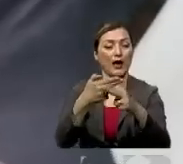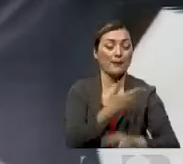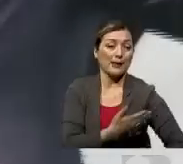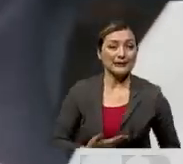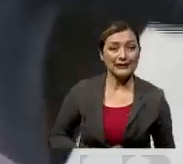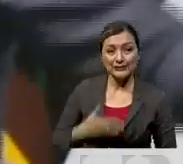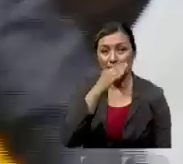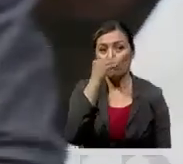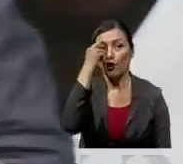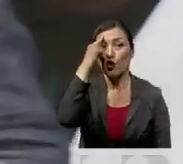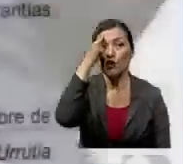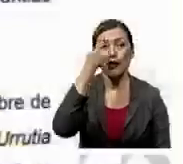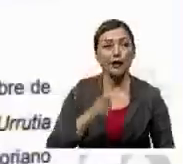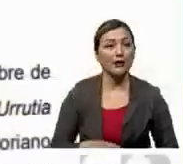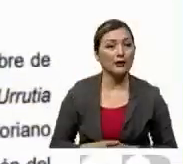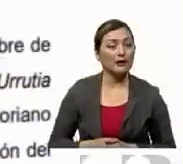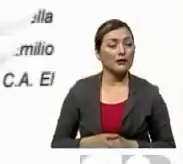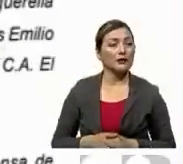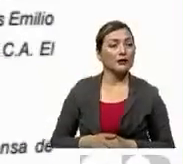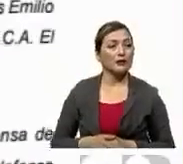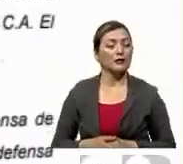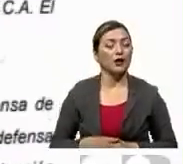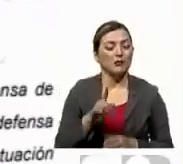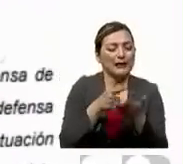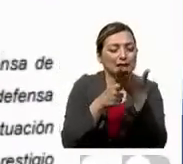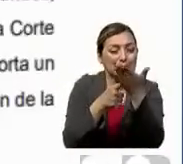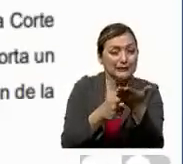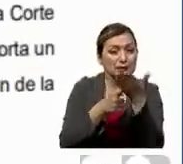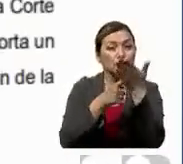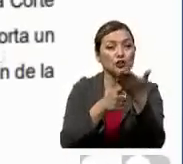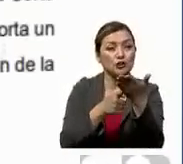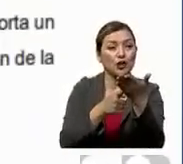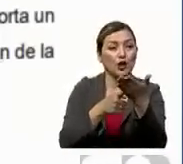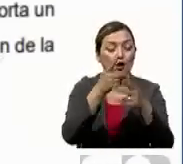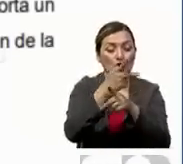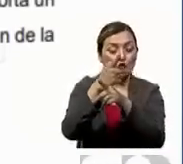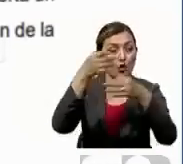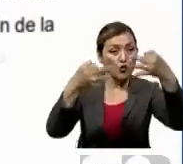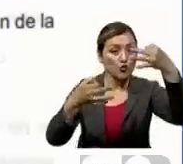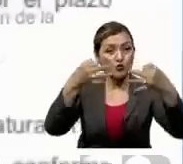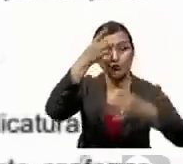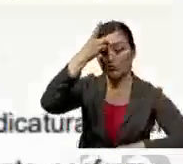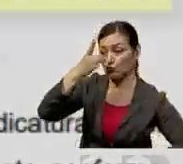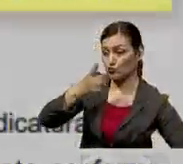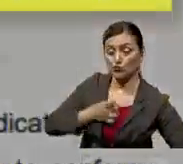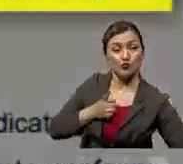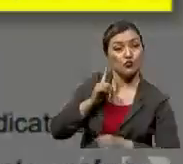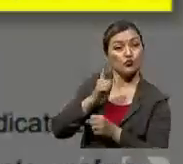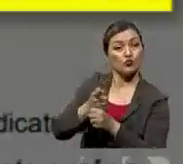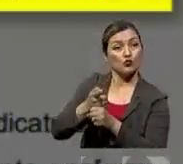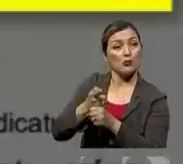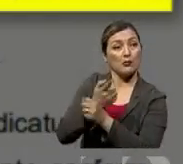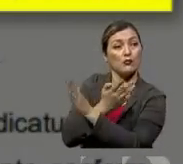entonces presidente Rafael Correa. Luego de un análisis, el Pleno del Consejo de la Judicatura decidió emitir la